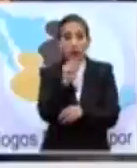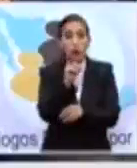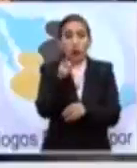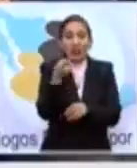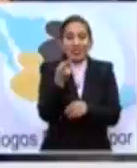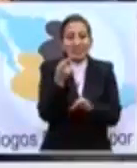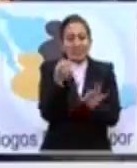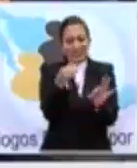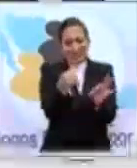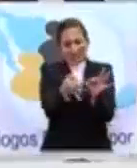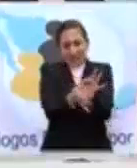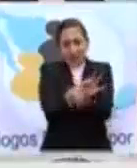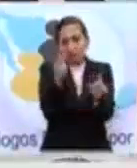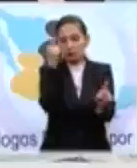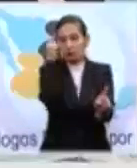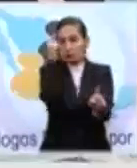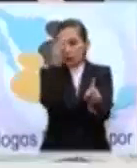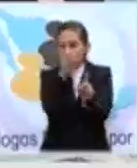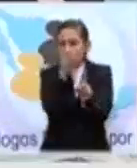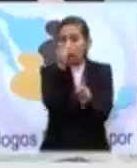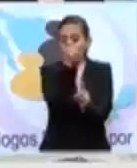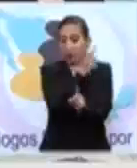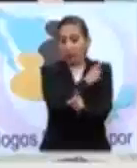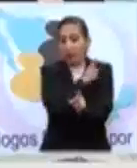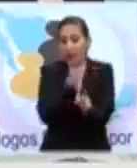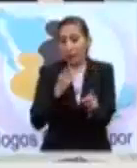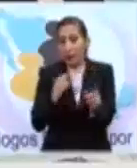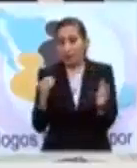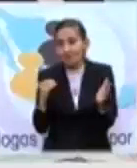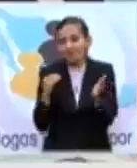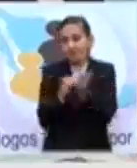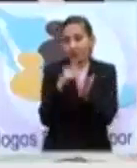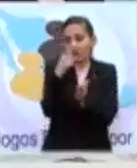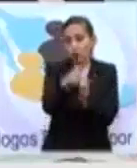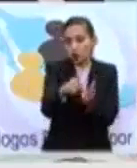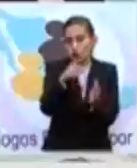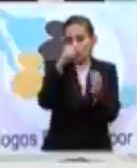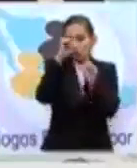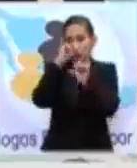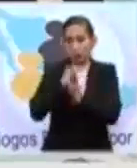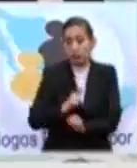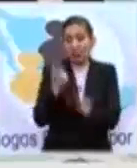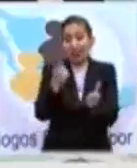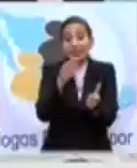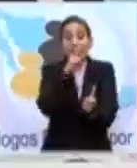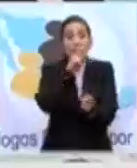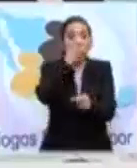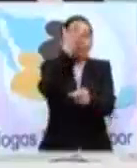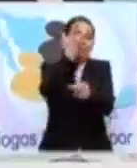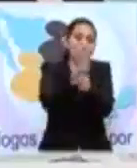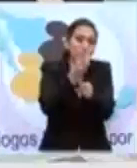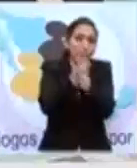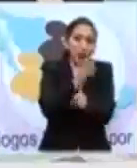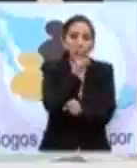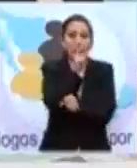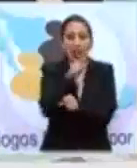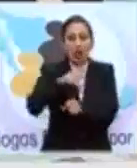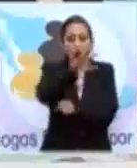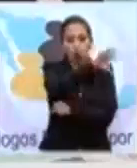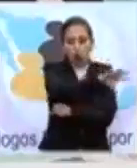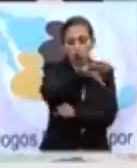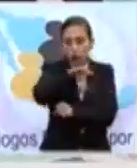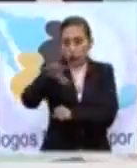aciertan en el objetivo de lo que debería ser básicamente su tarea, que era traer una mejora en cada una de estas 11